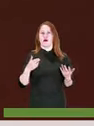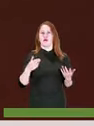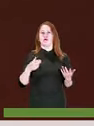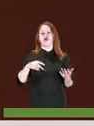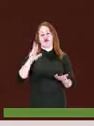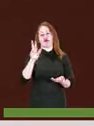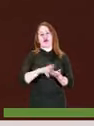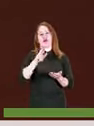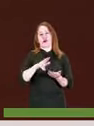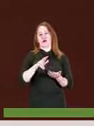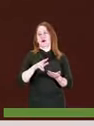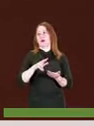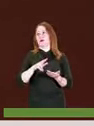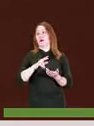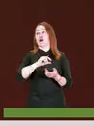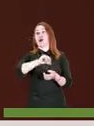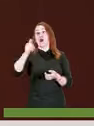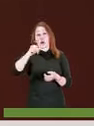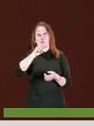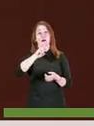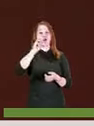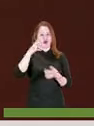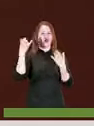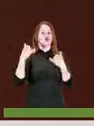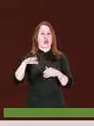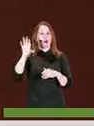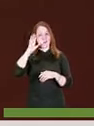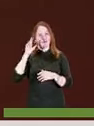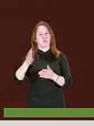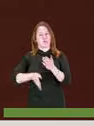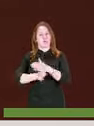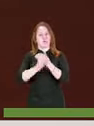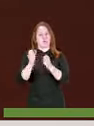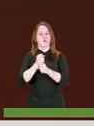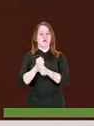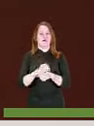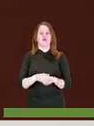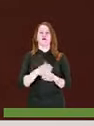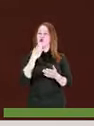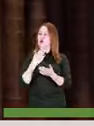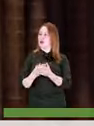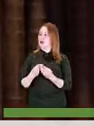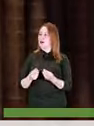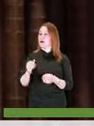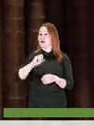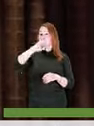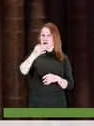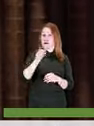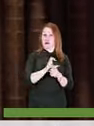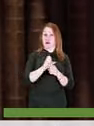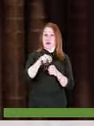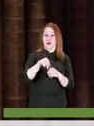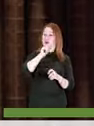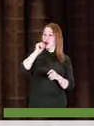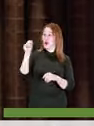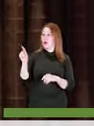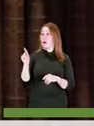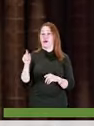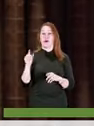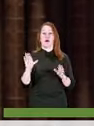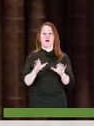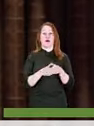parcial. Las otras 28 las estamos trabajando ya. Muchas gracias, Álvaro. Vamos con la tercera y última pregunta para la